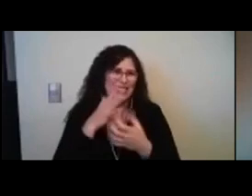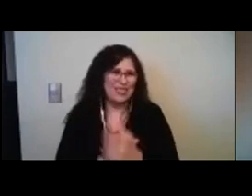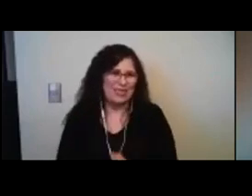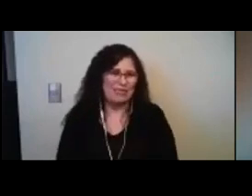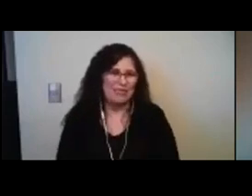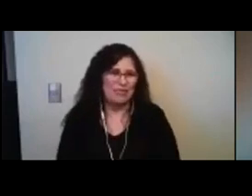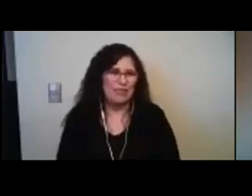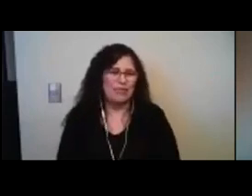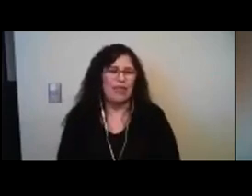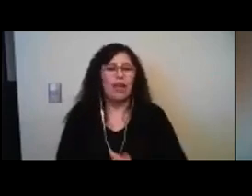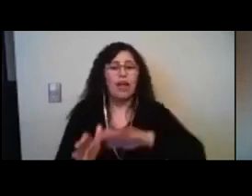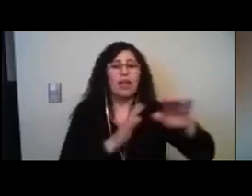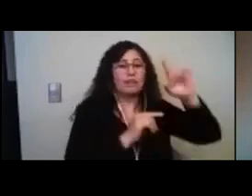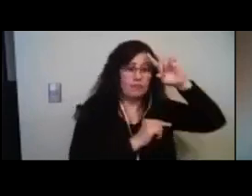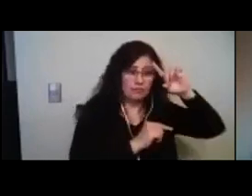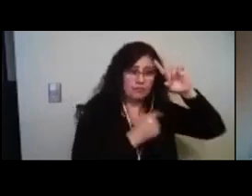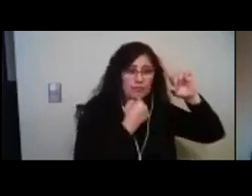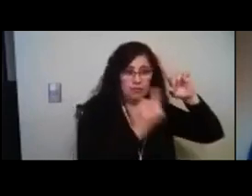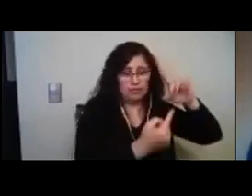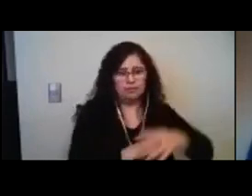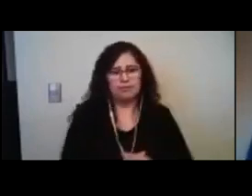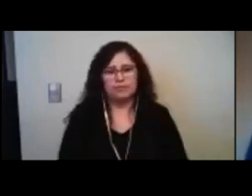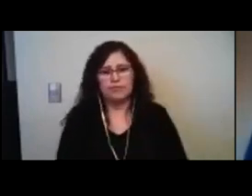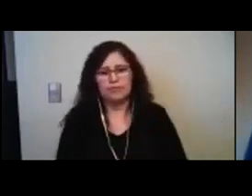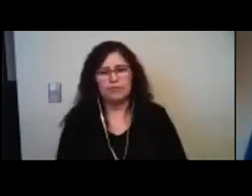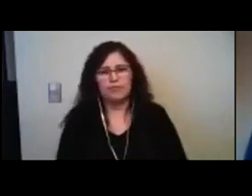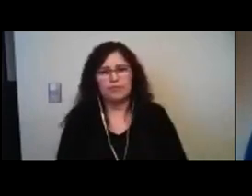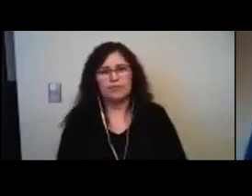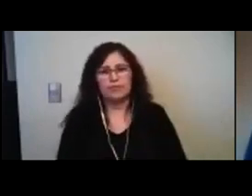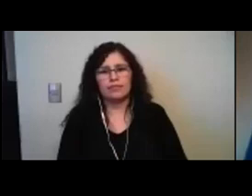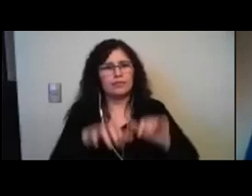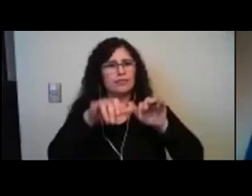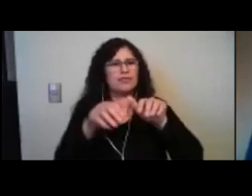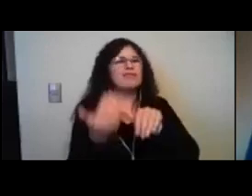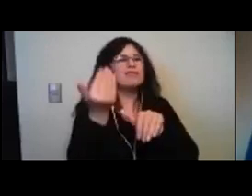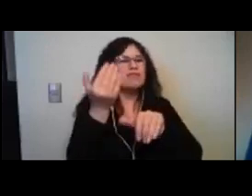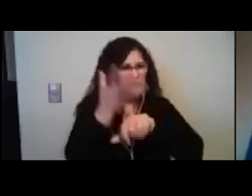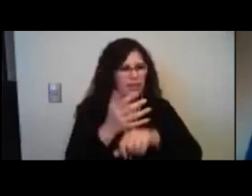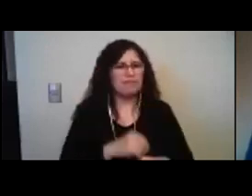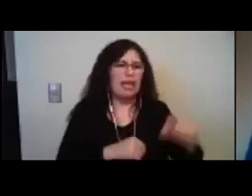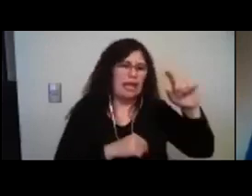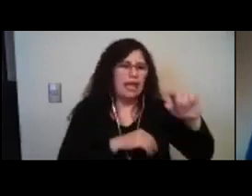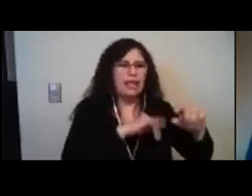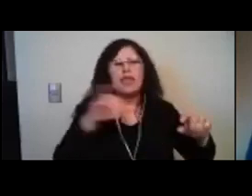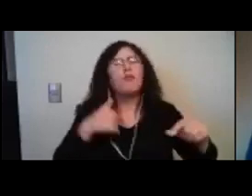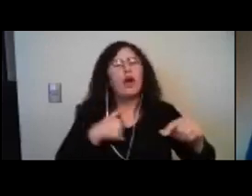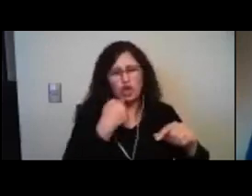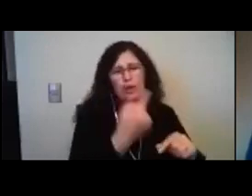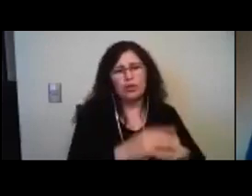Voy a preguntar al chat. Profe, Sí. conteste la del chat nomás, después le pregunto. Michelle Villarroel me